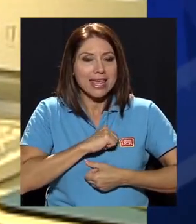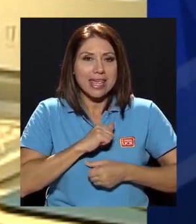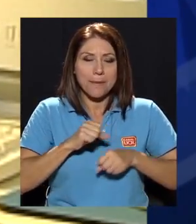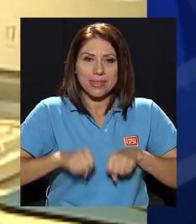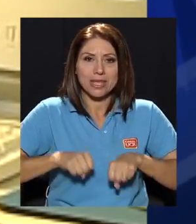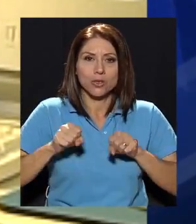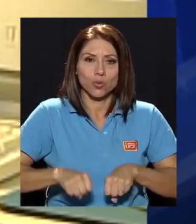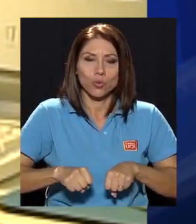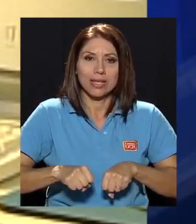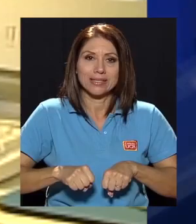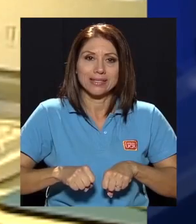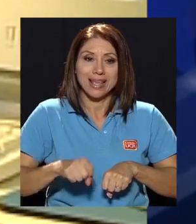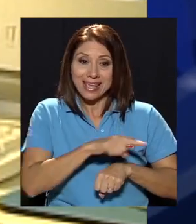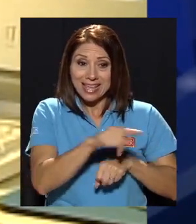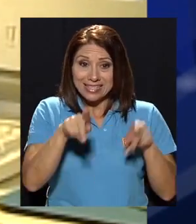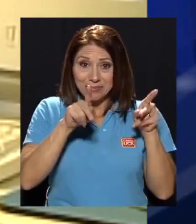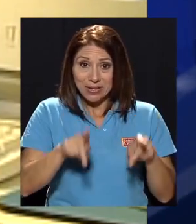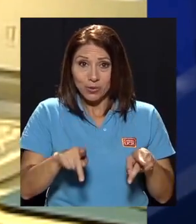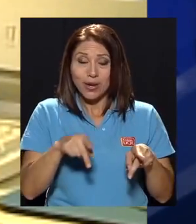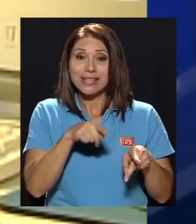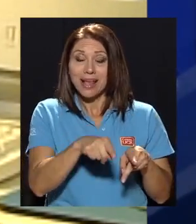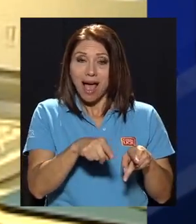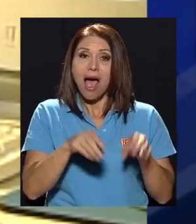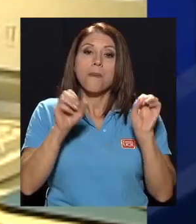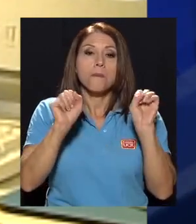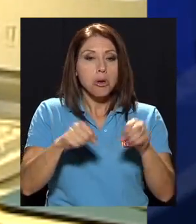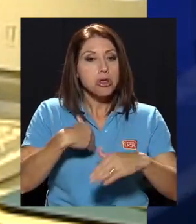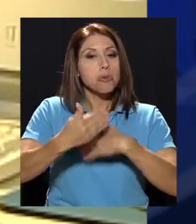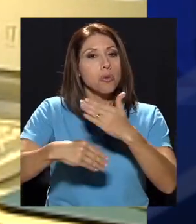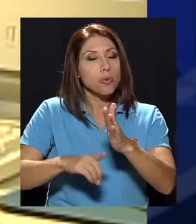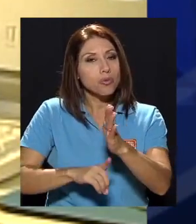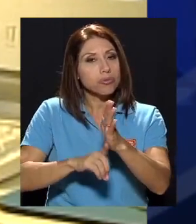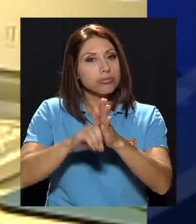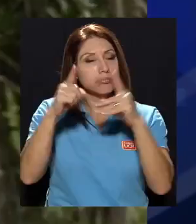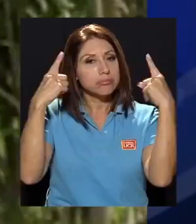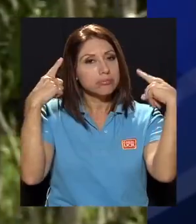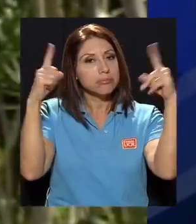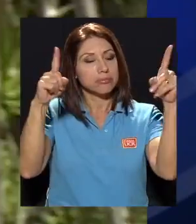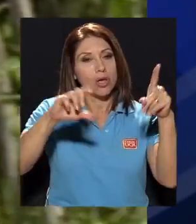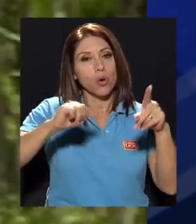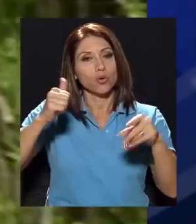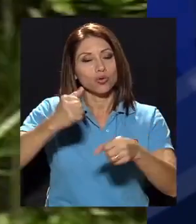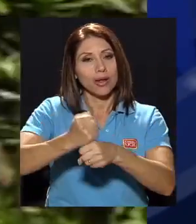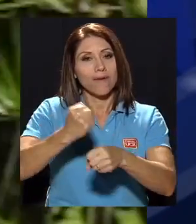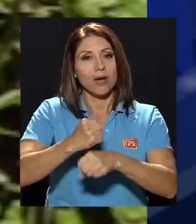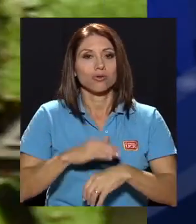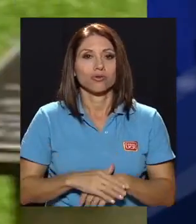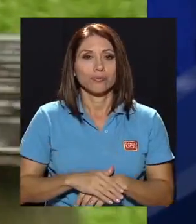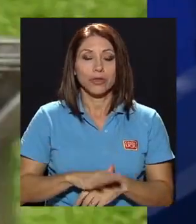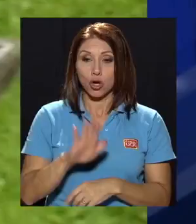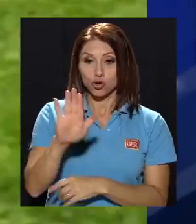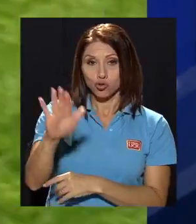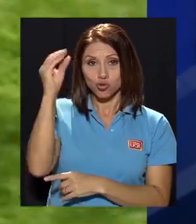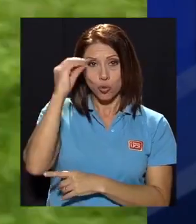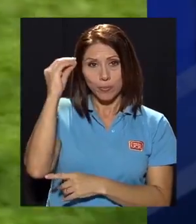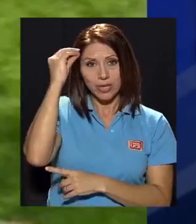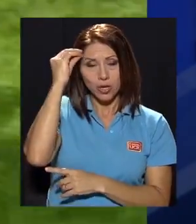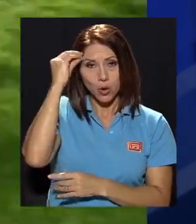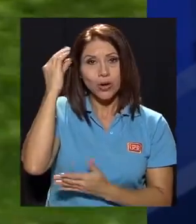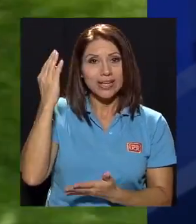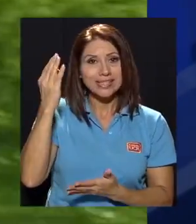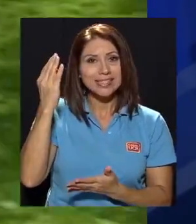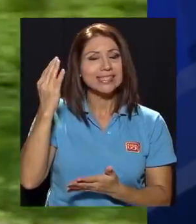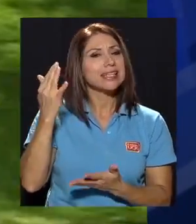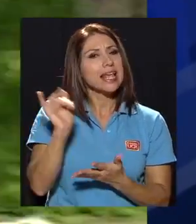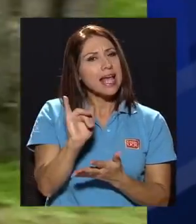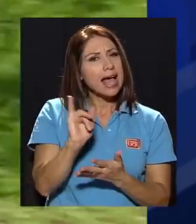permitido desarrollarse en otros lugares de trabajo exitosamente. Sus opiniones en ciertos momentos se